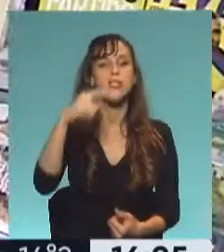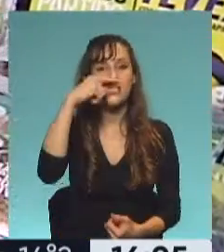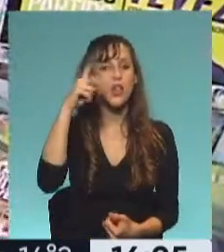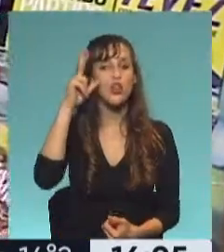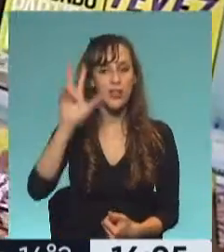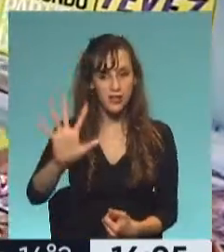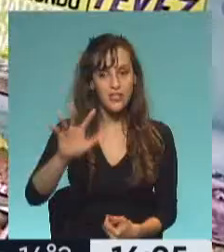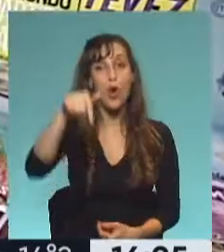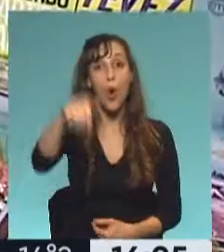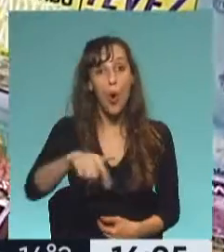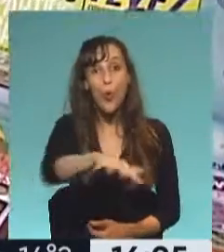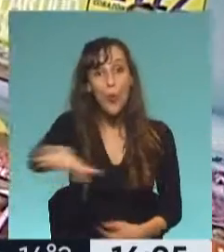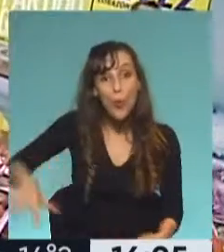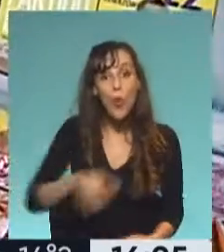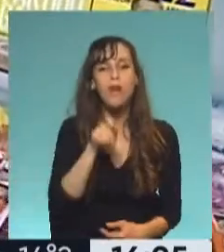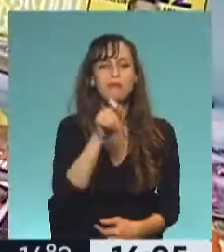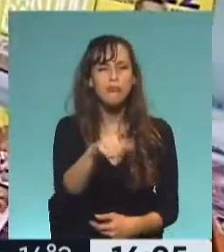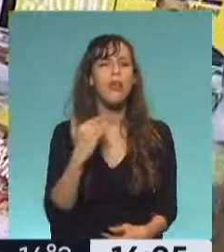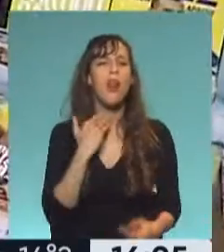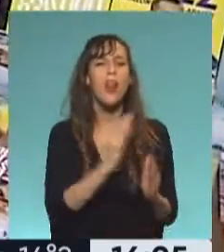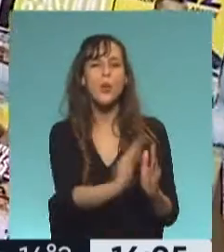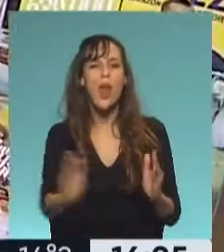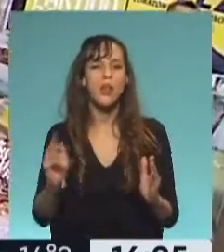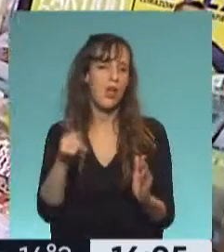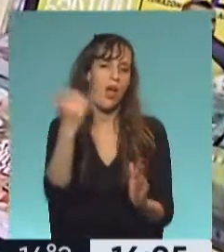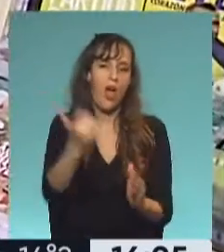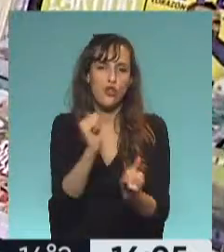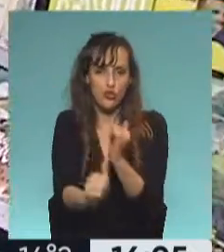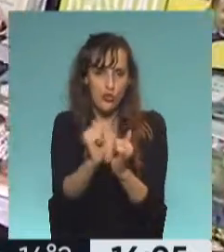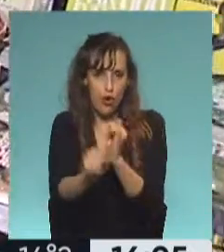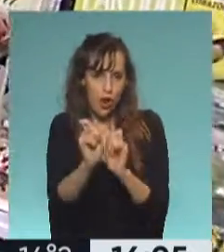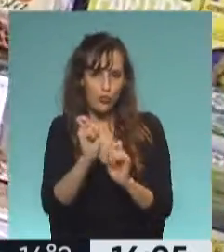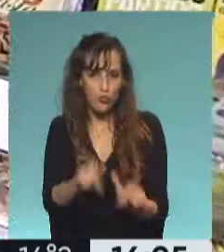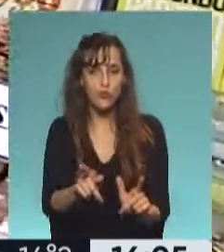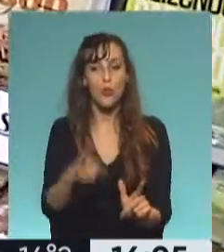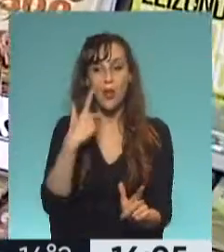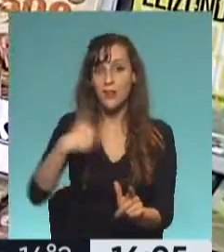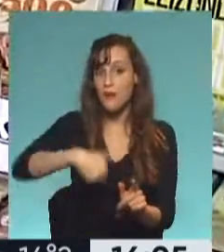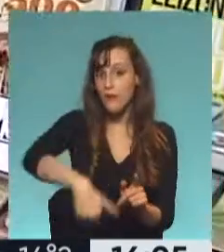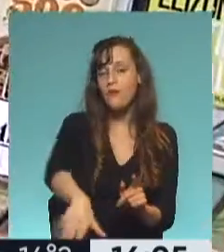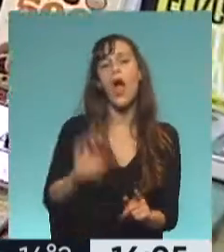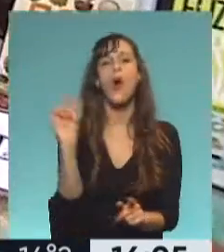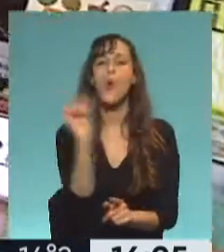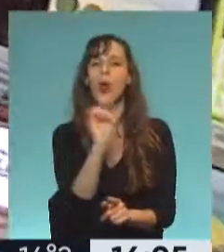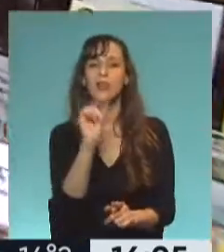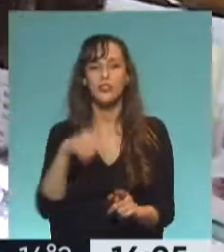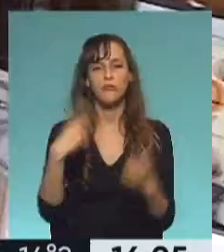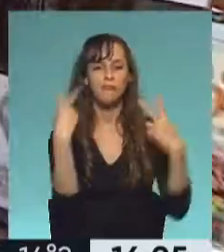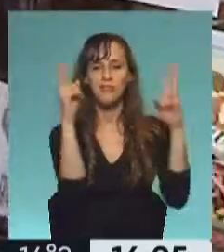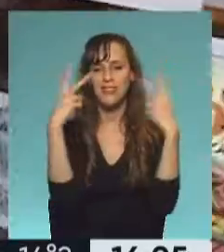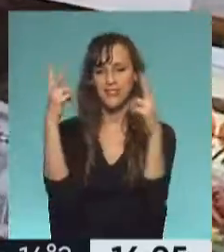de Ávila, un lugar que tiene muchísima historia, como se imaginarán. Así que si les parece, vamos a recorrerla juntos en esta tarde de lluvia de